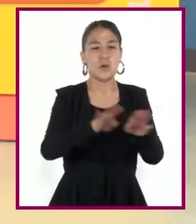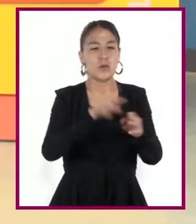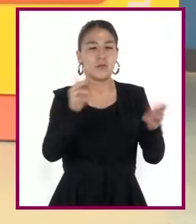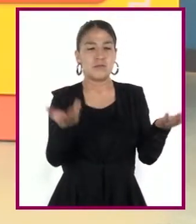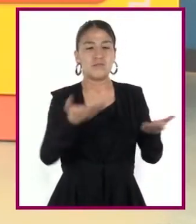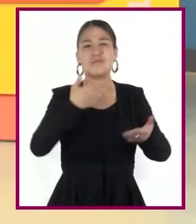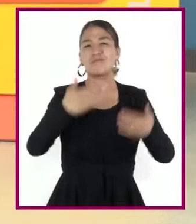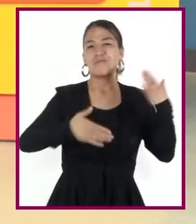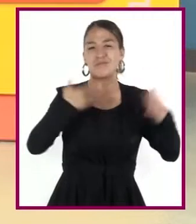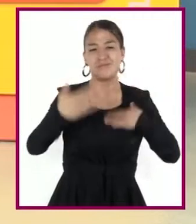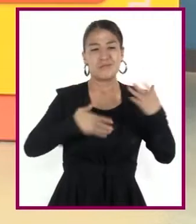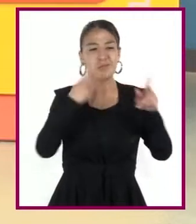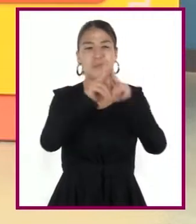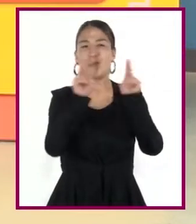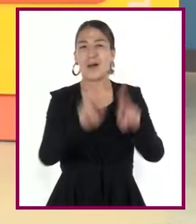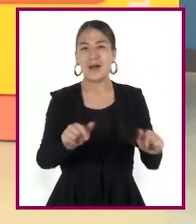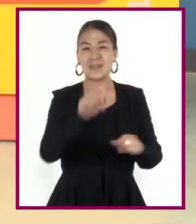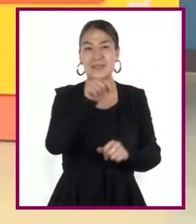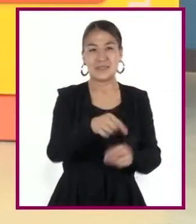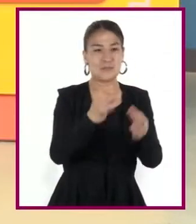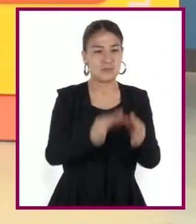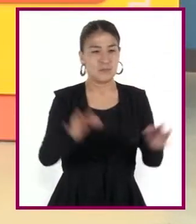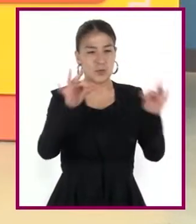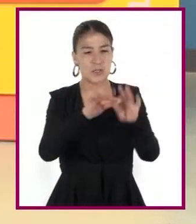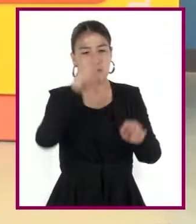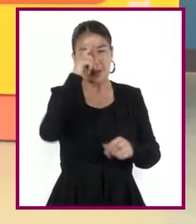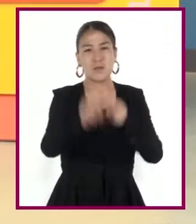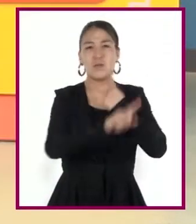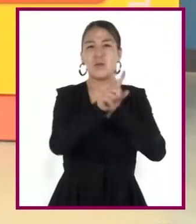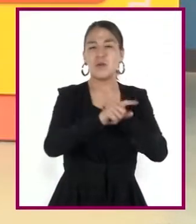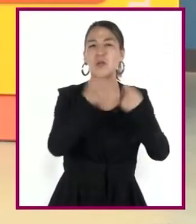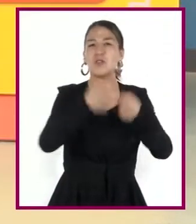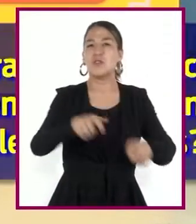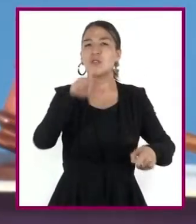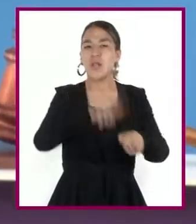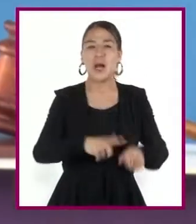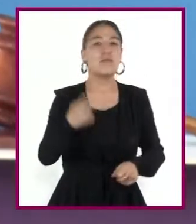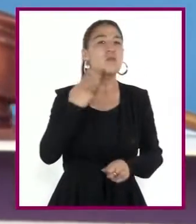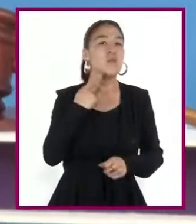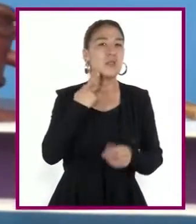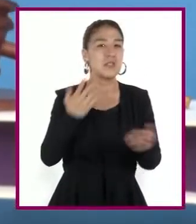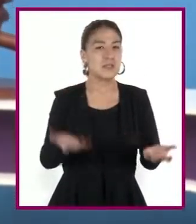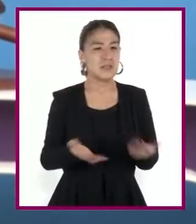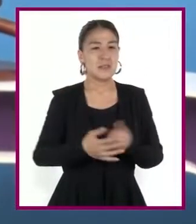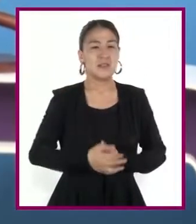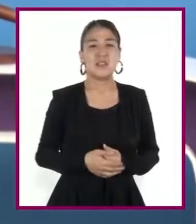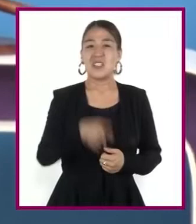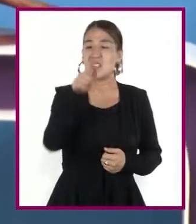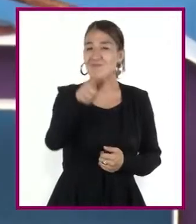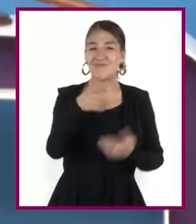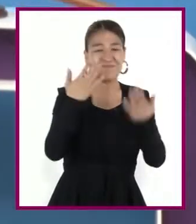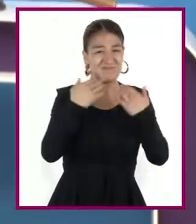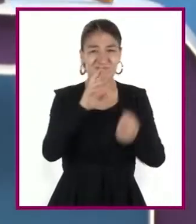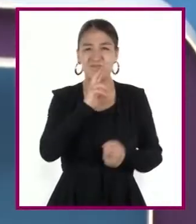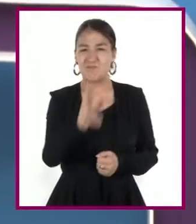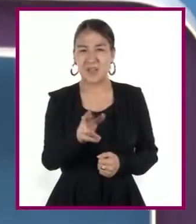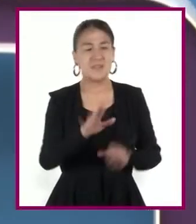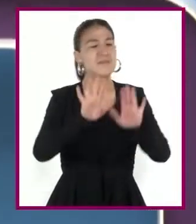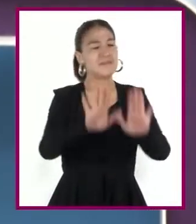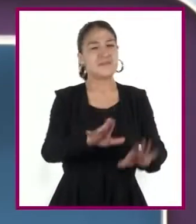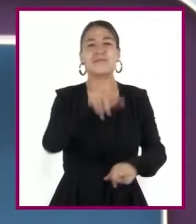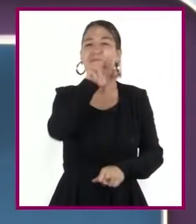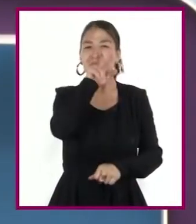pacífica tiene influencia en los conflictos sociales y políticos? Si no tienen las respuestas, no se